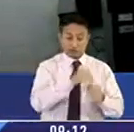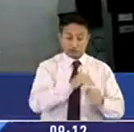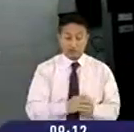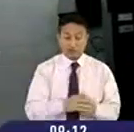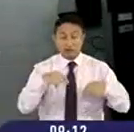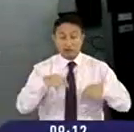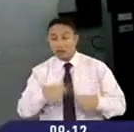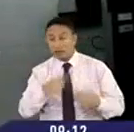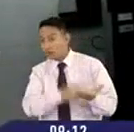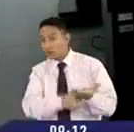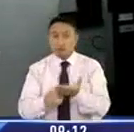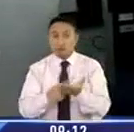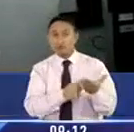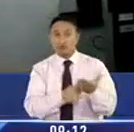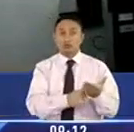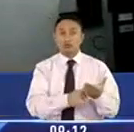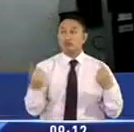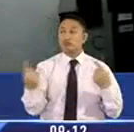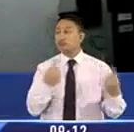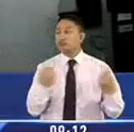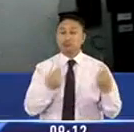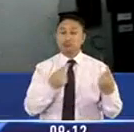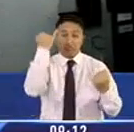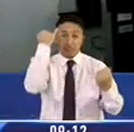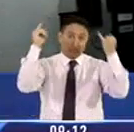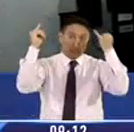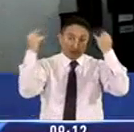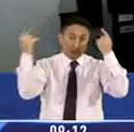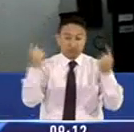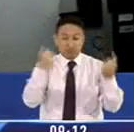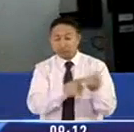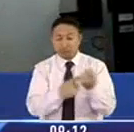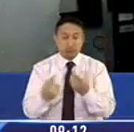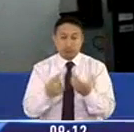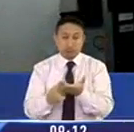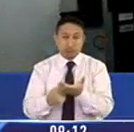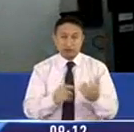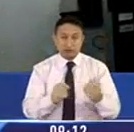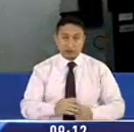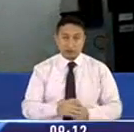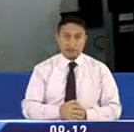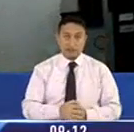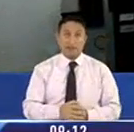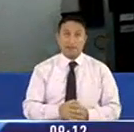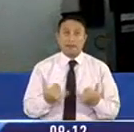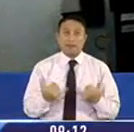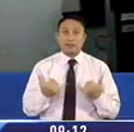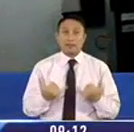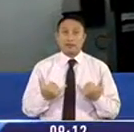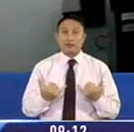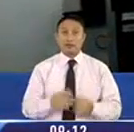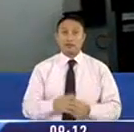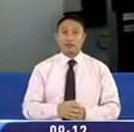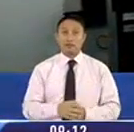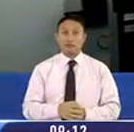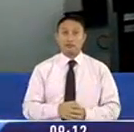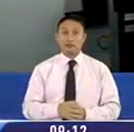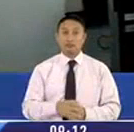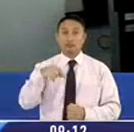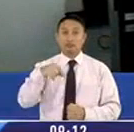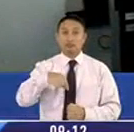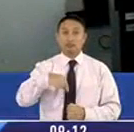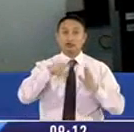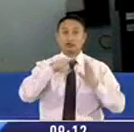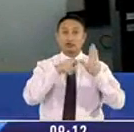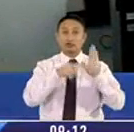discutir el tema, argumentar, cruzar ideas, a tal punto que el día de hoy, conforme establece la